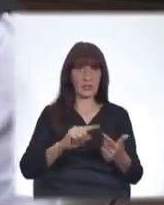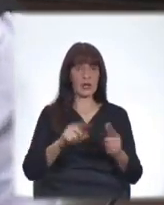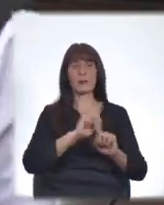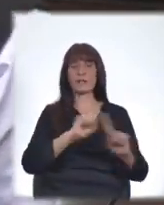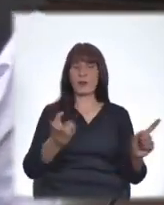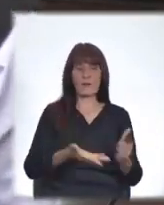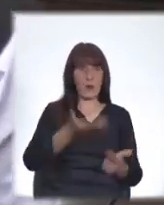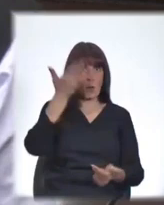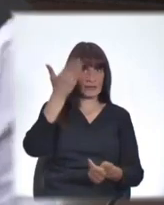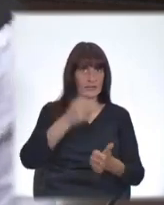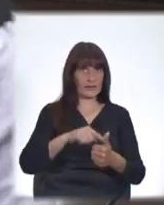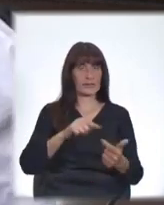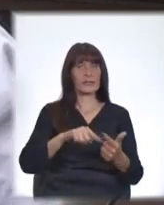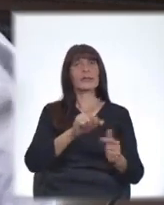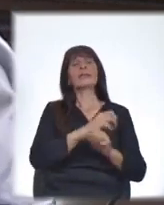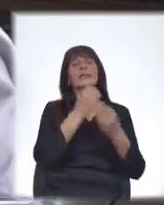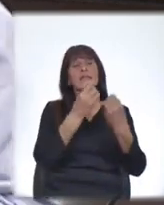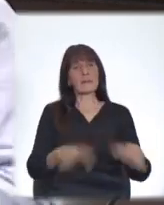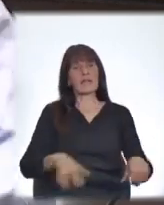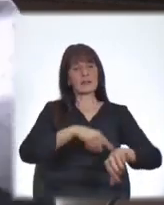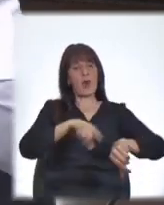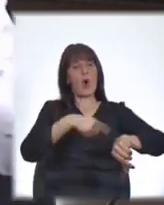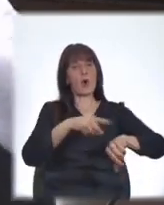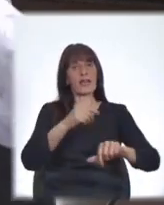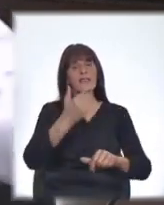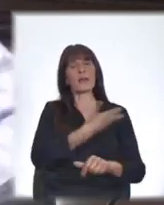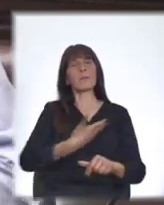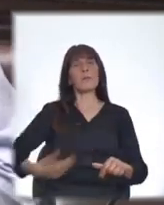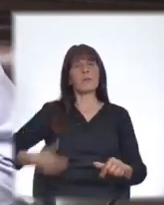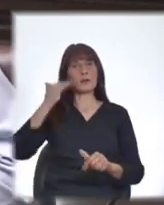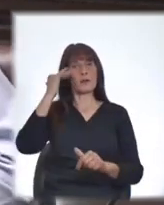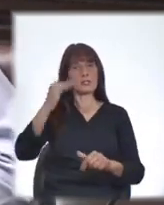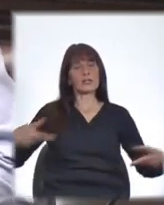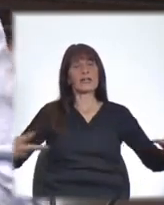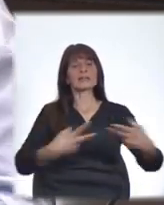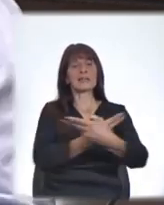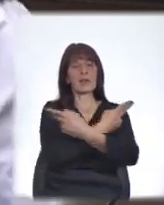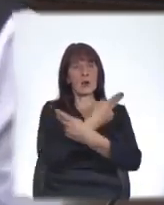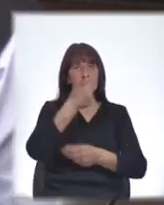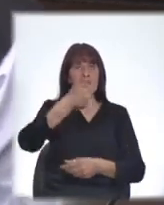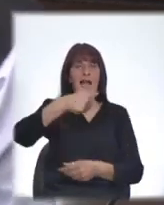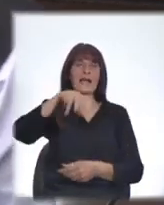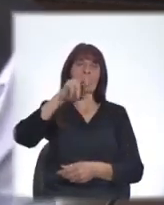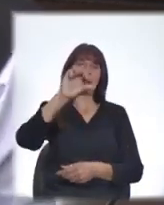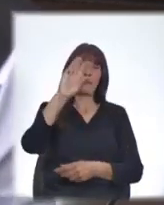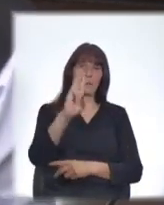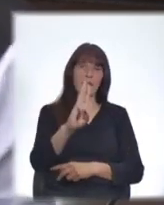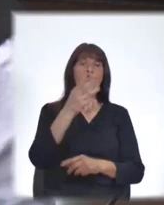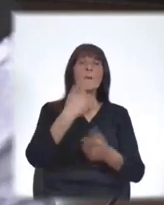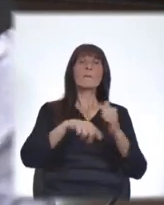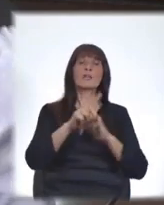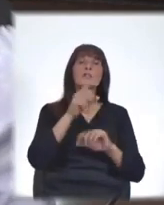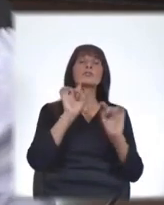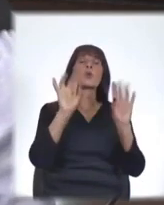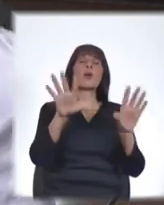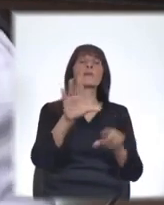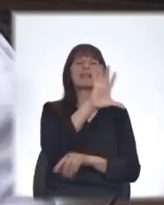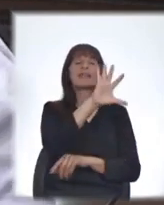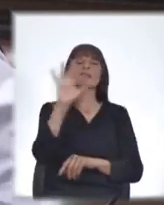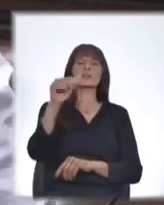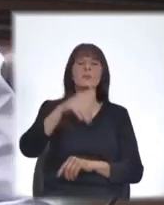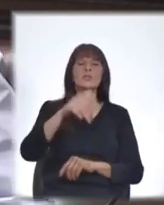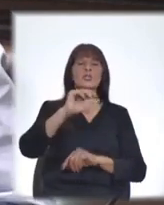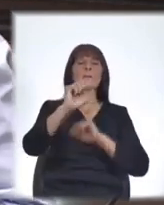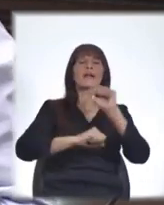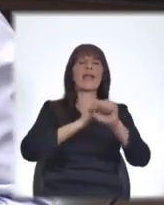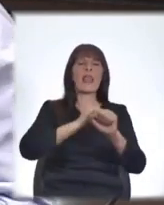a aumentar y que se pierden horas docentes que se recortan en la ANEP, porque solo se aseguran 500 millones para el año próximo y no